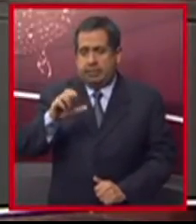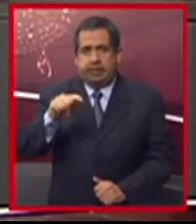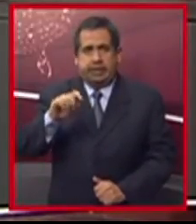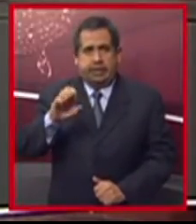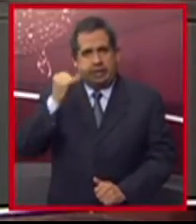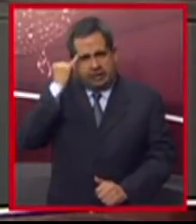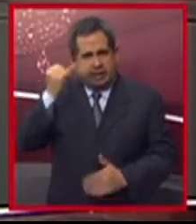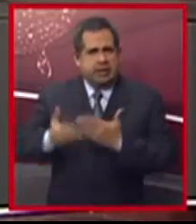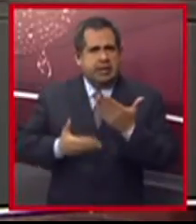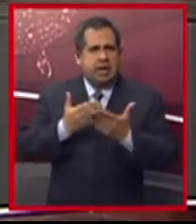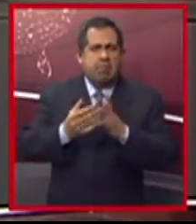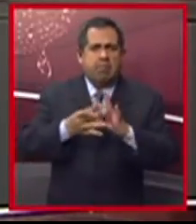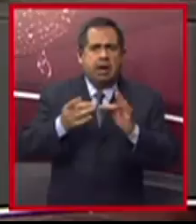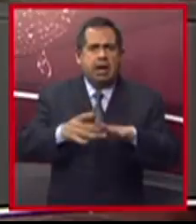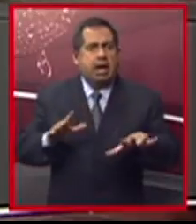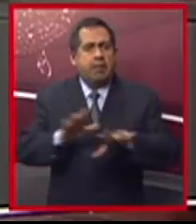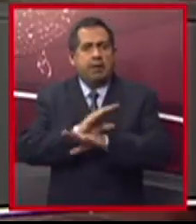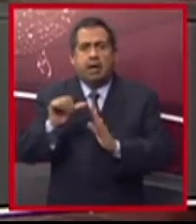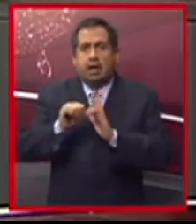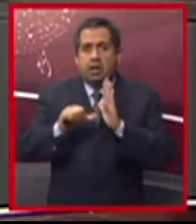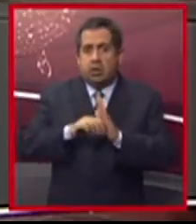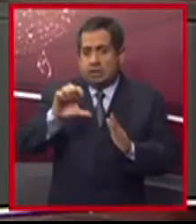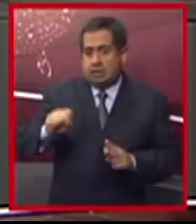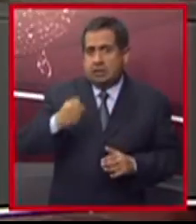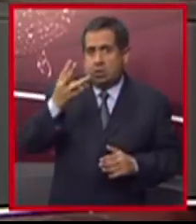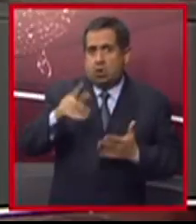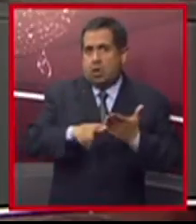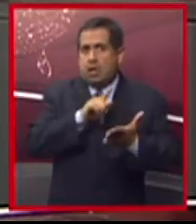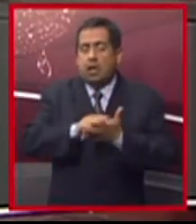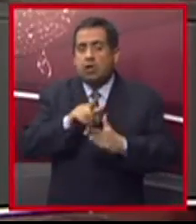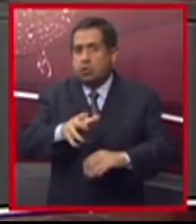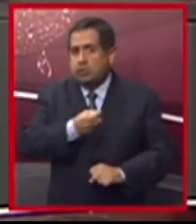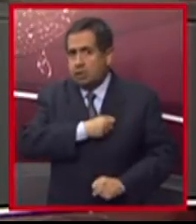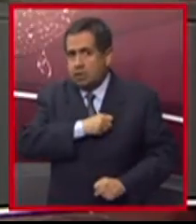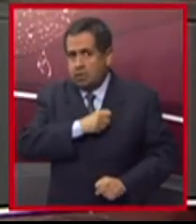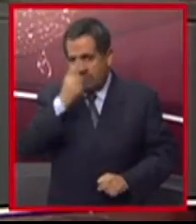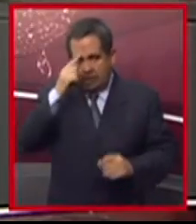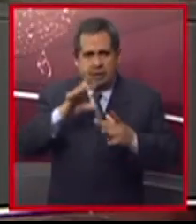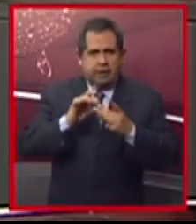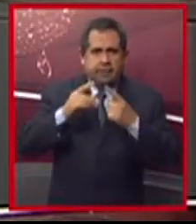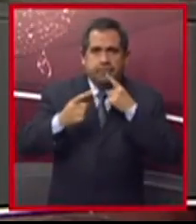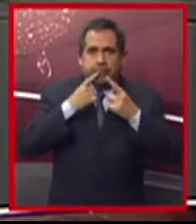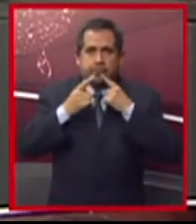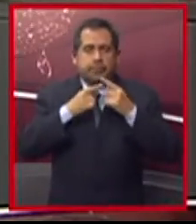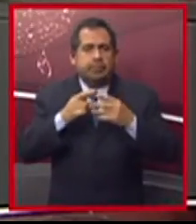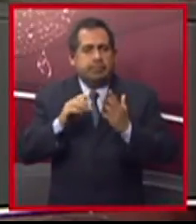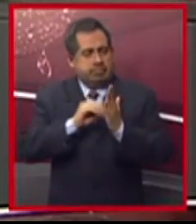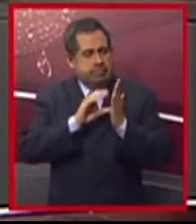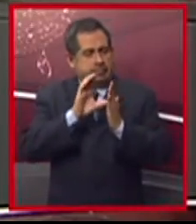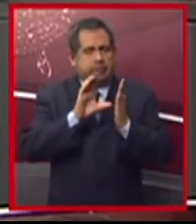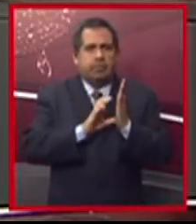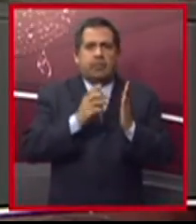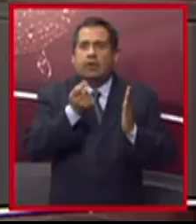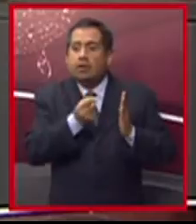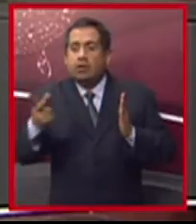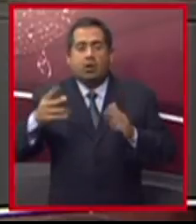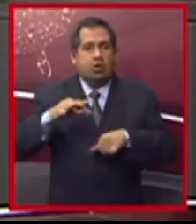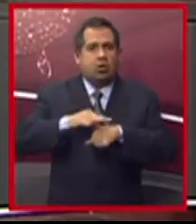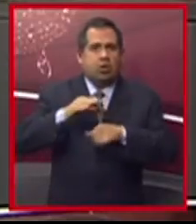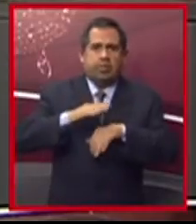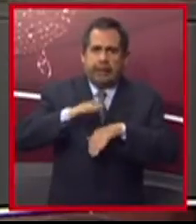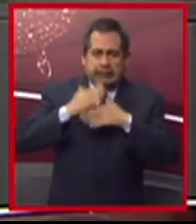presentó iniciativa para modificar el artículo 64 de la Ley General de Salud, la cual plantea reforzar el currículo de formación de médicos